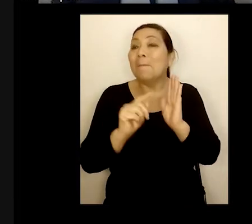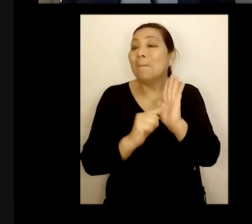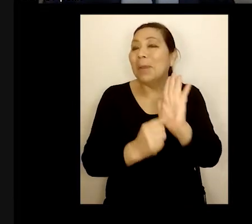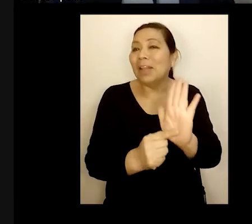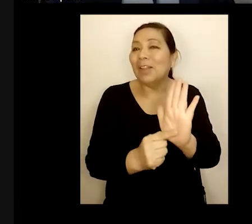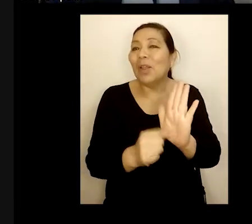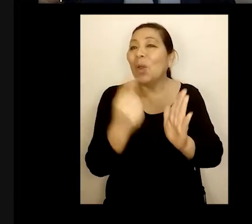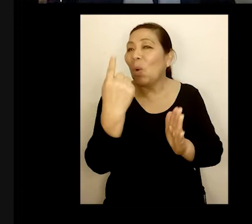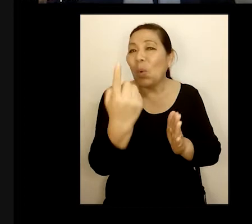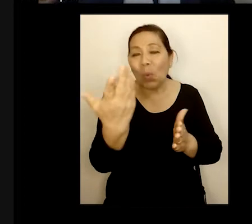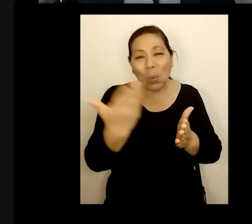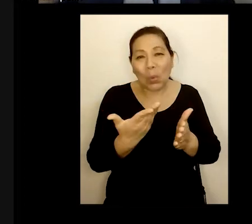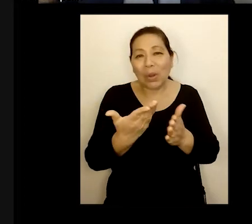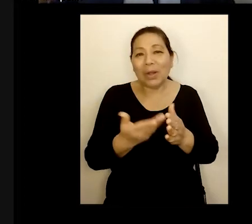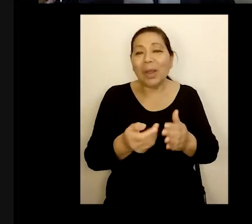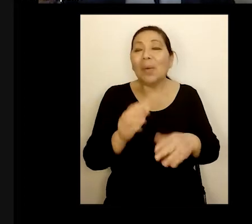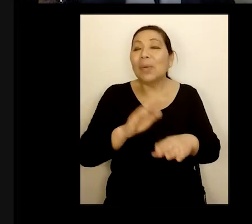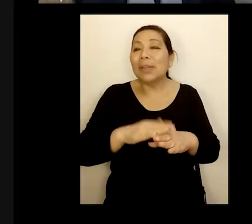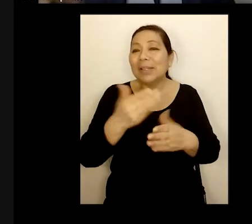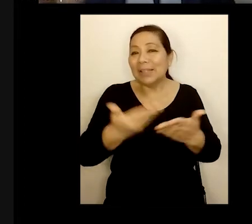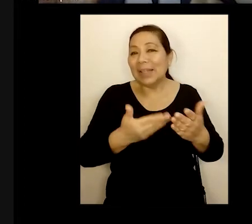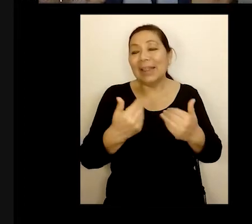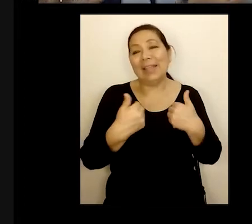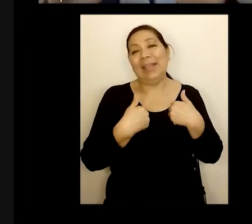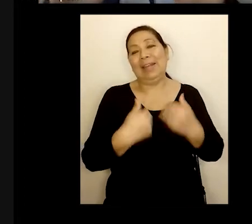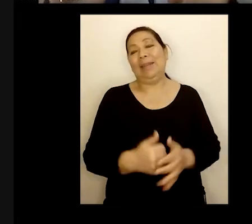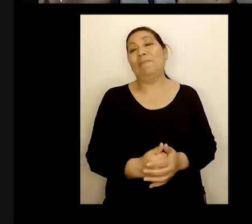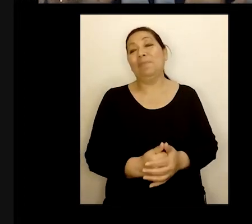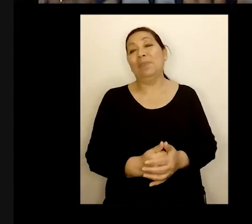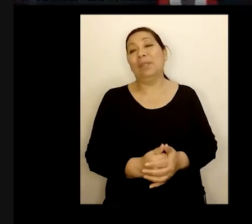solo una opinión jurídico-contable sobre los hechos existentes.